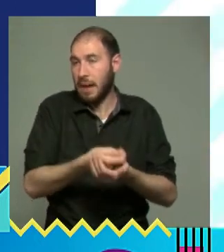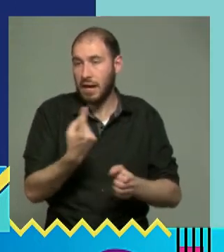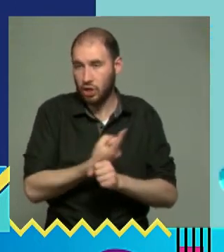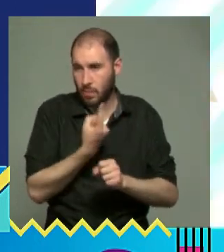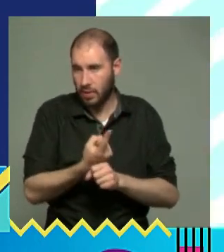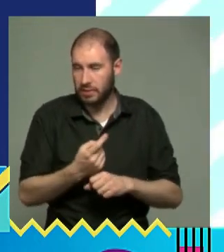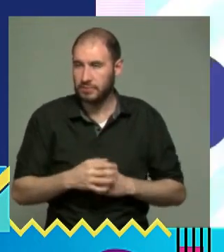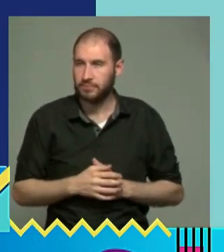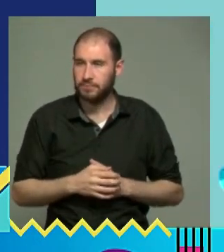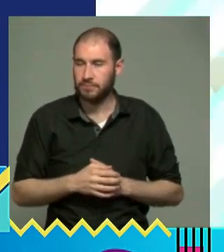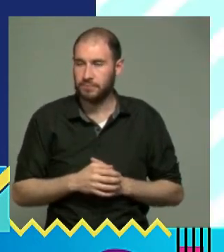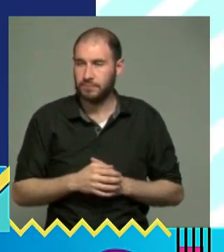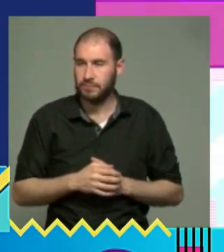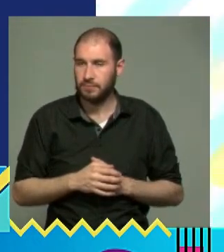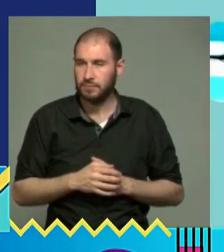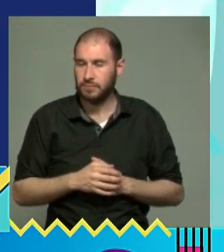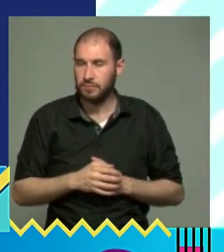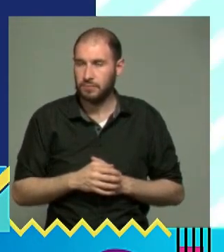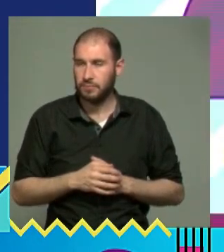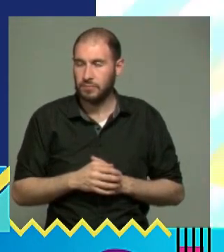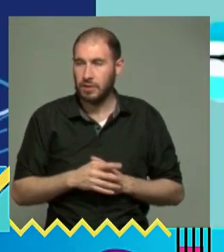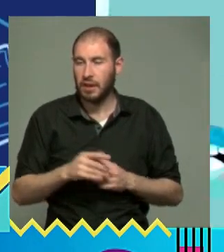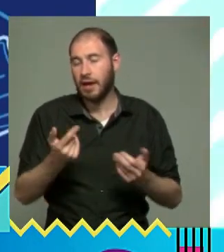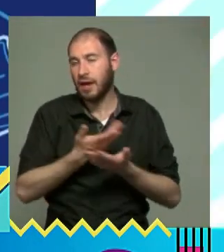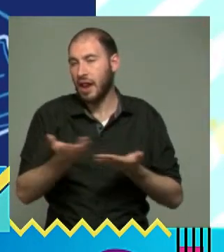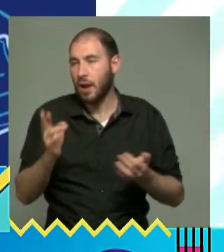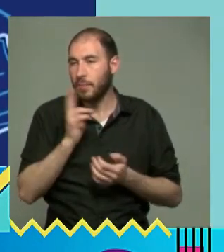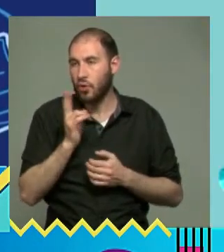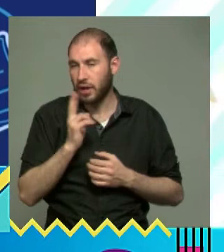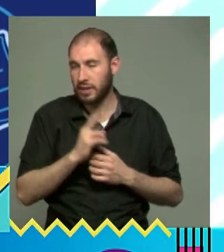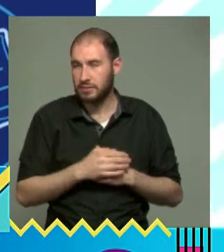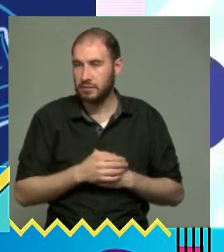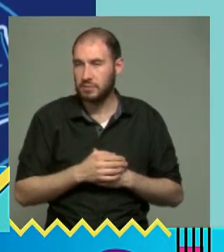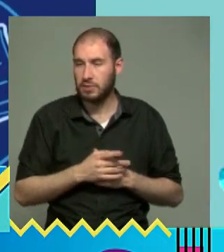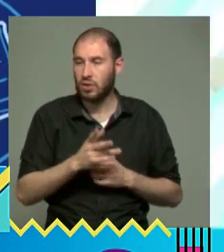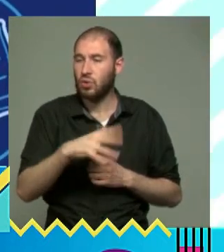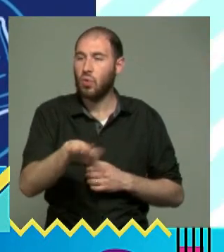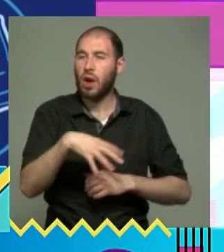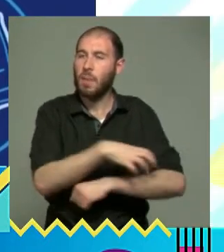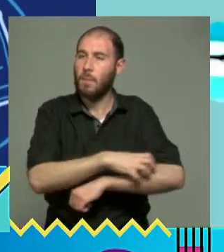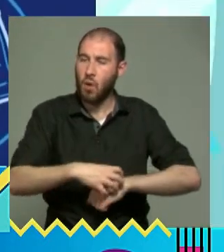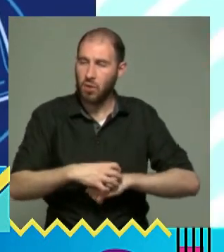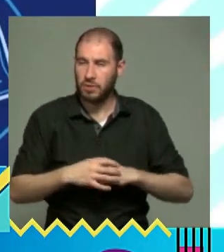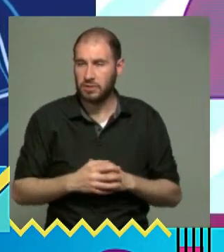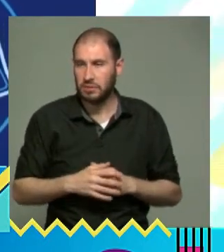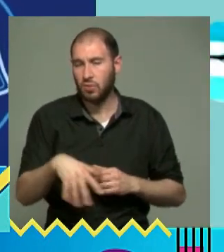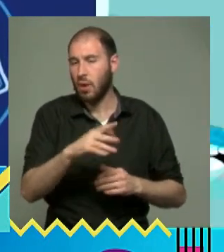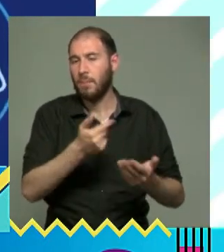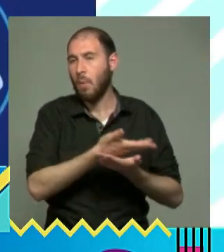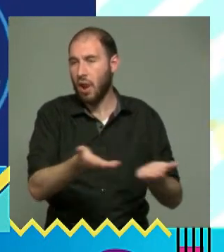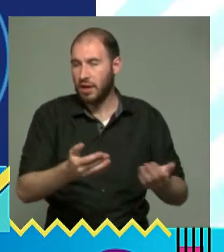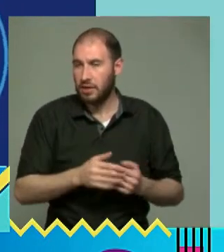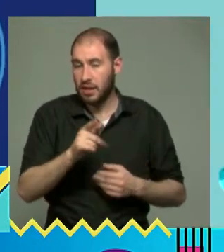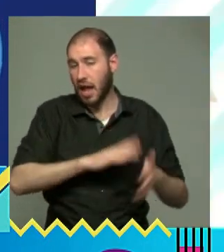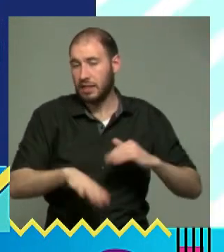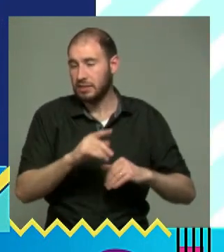que son por lo general las mujeres de los sectores más humildes o los sectores populares, no